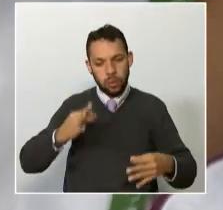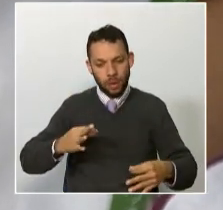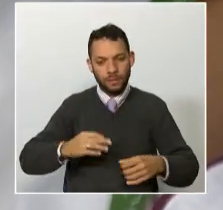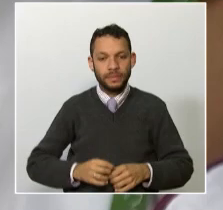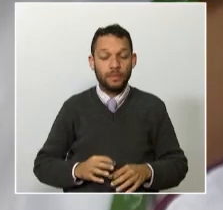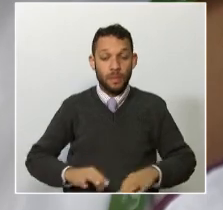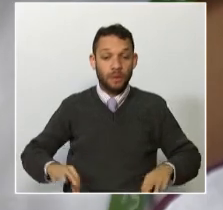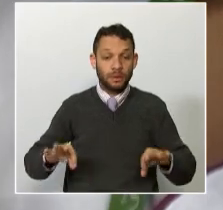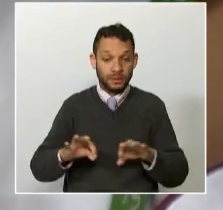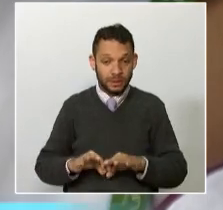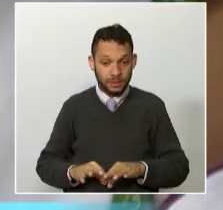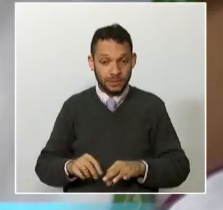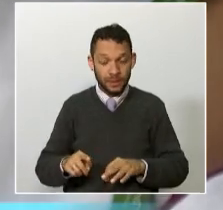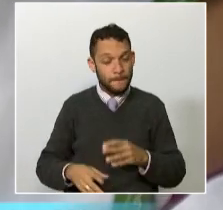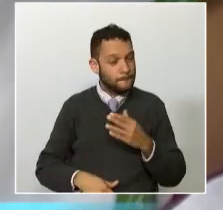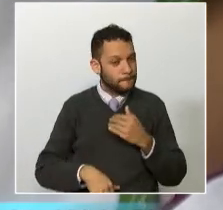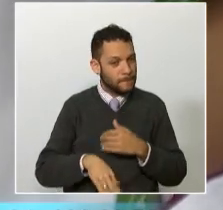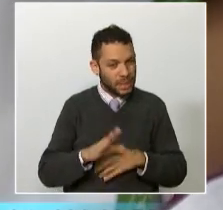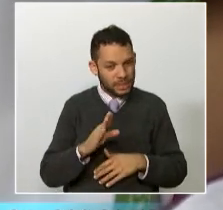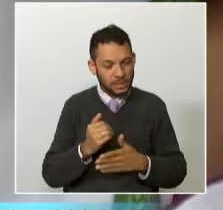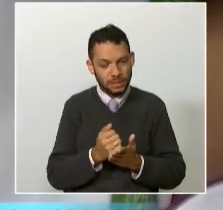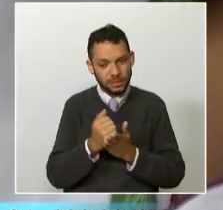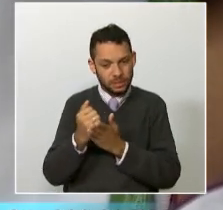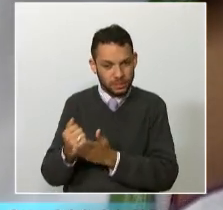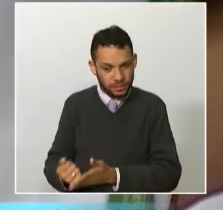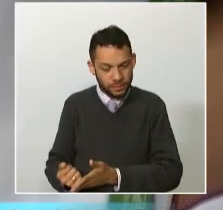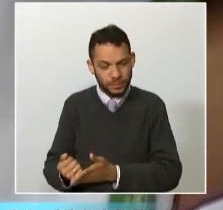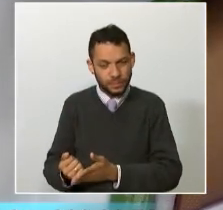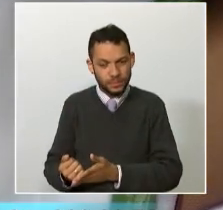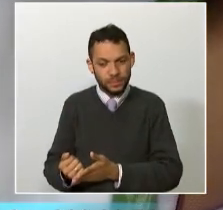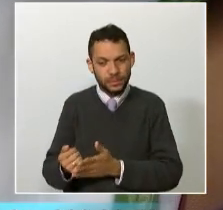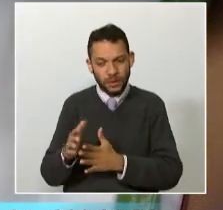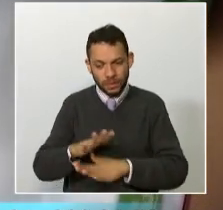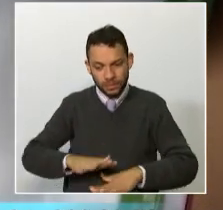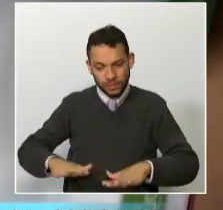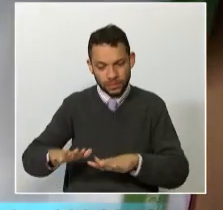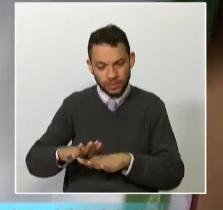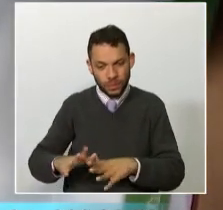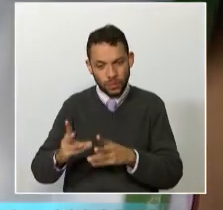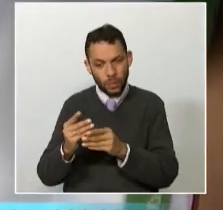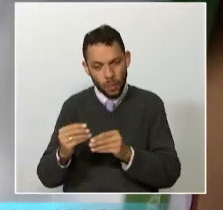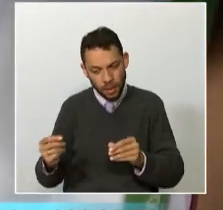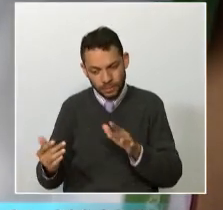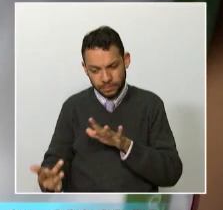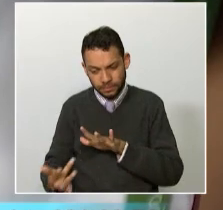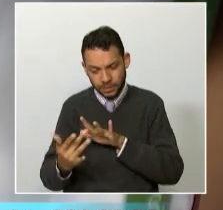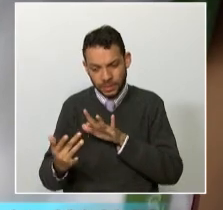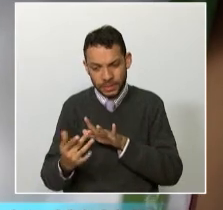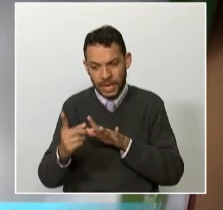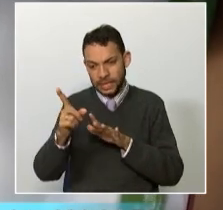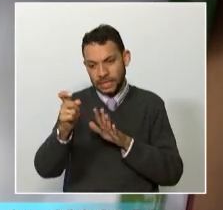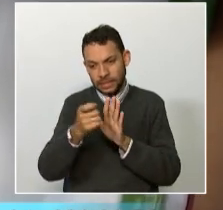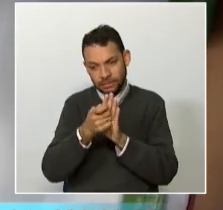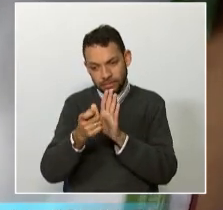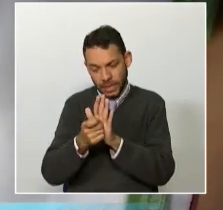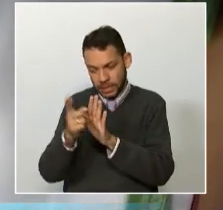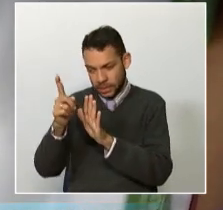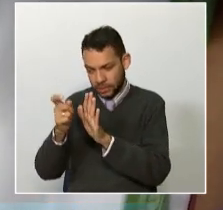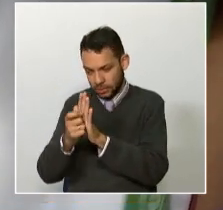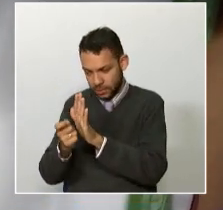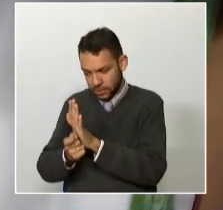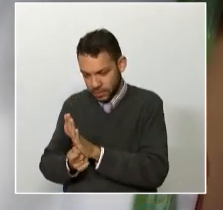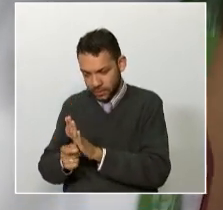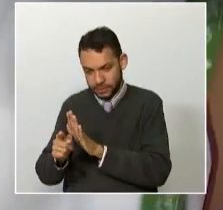mandibular. Aparte de eso, vamos a hacer unos cierres muy suaves, 6 veces